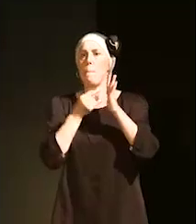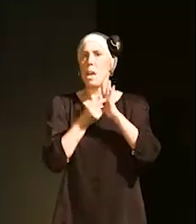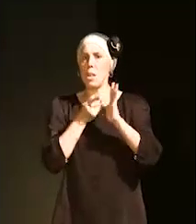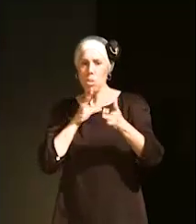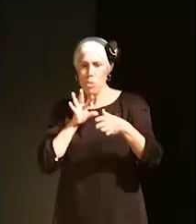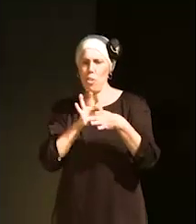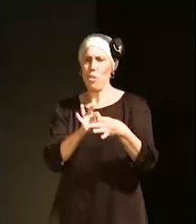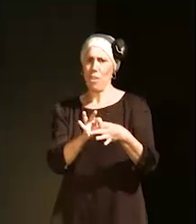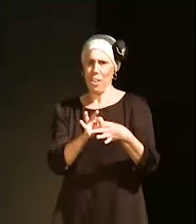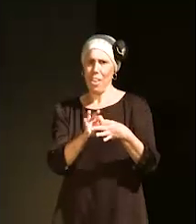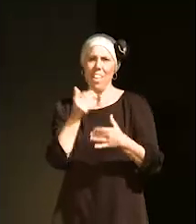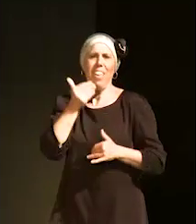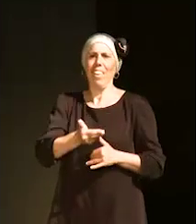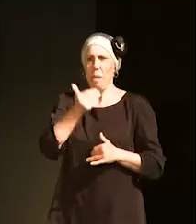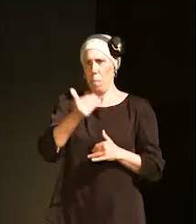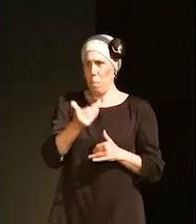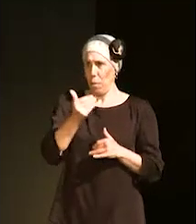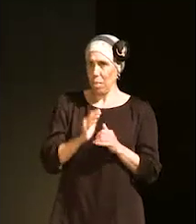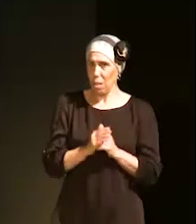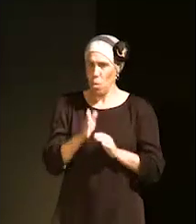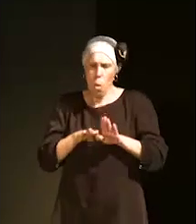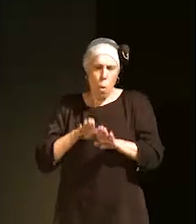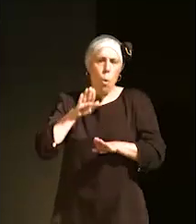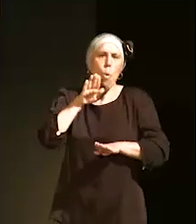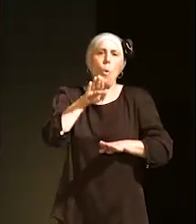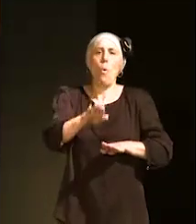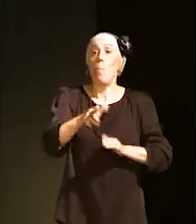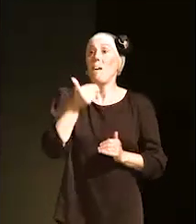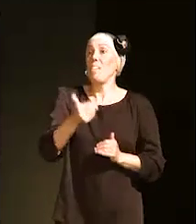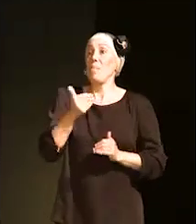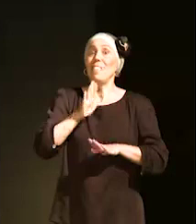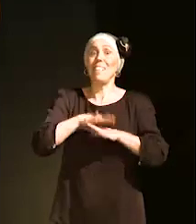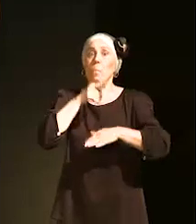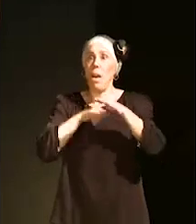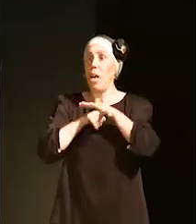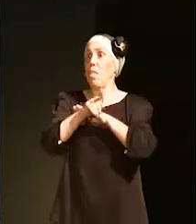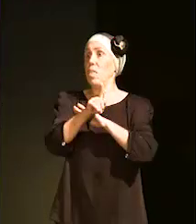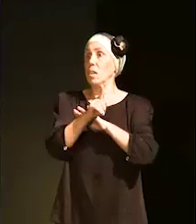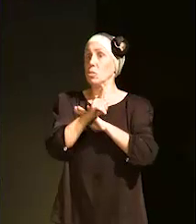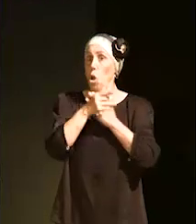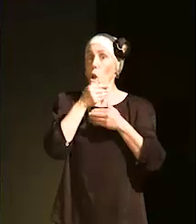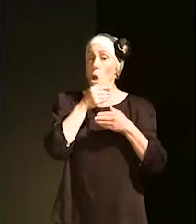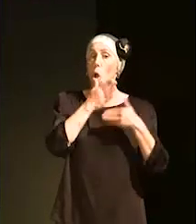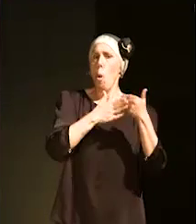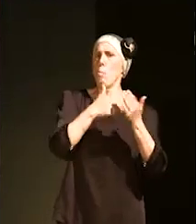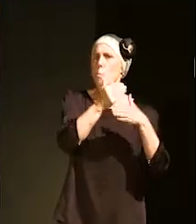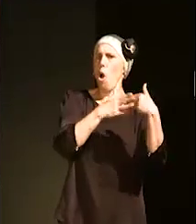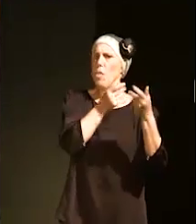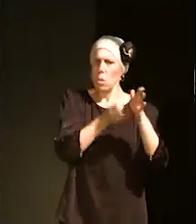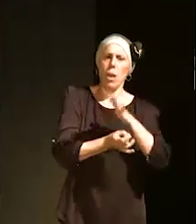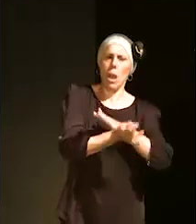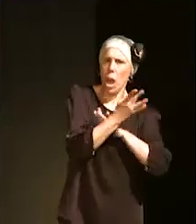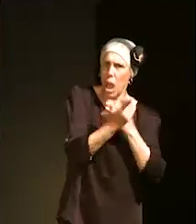también fue algo importante fue un paso en su desarrollo en paralelo a todos estos procesos de creación